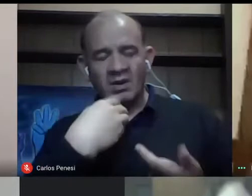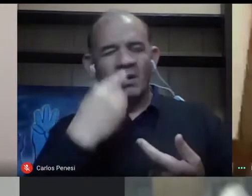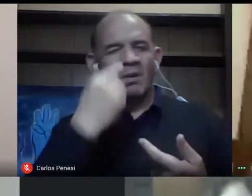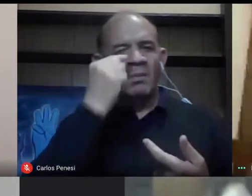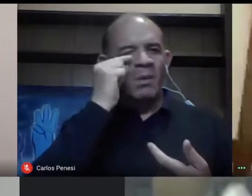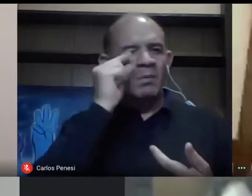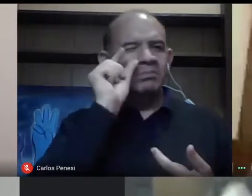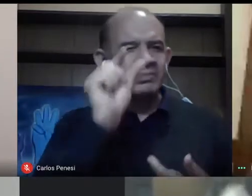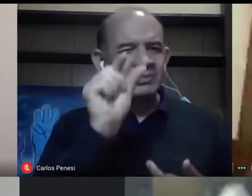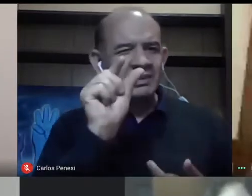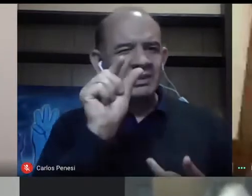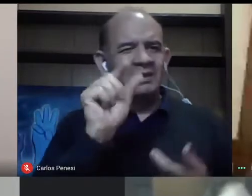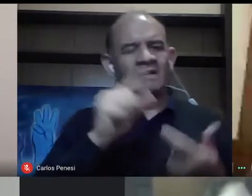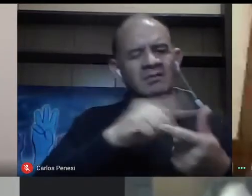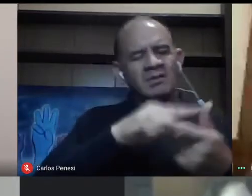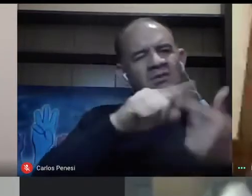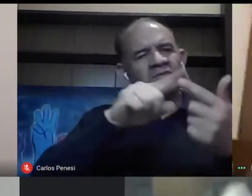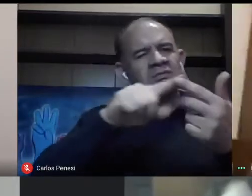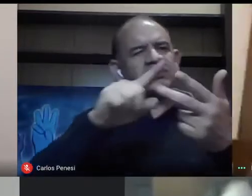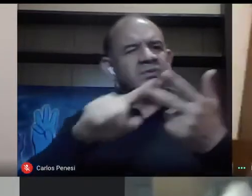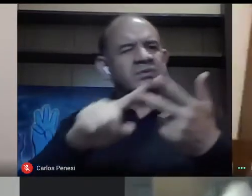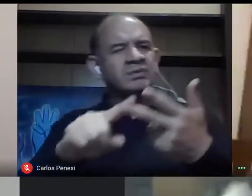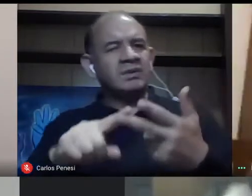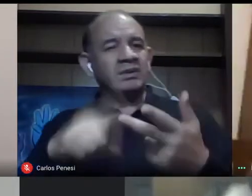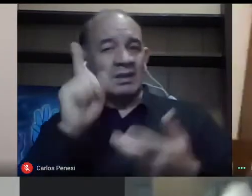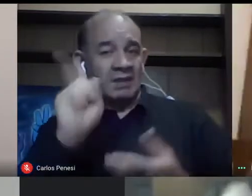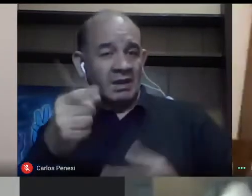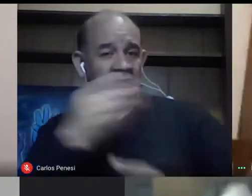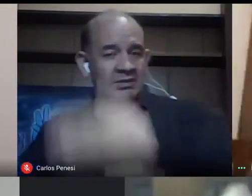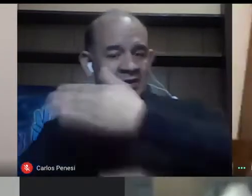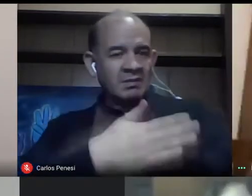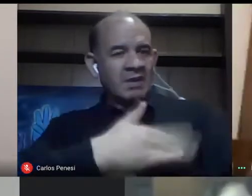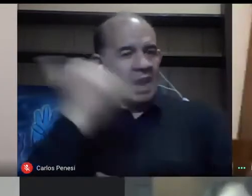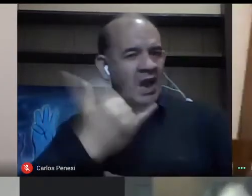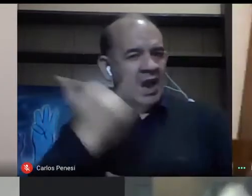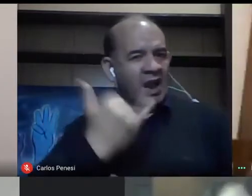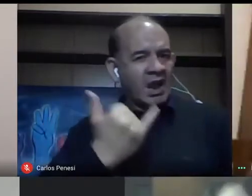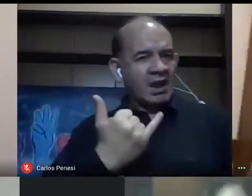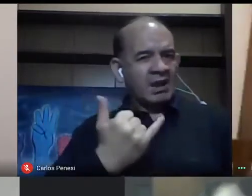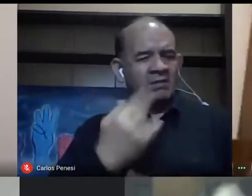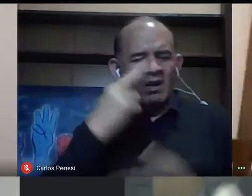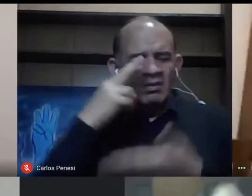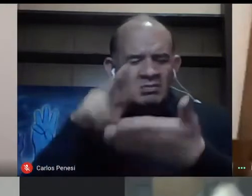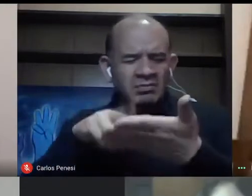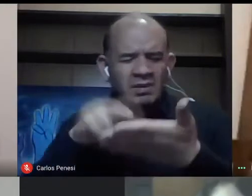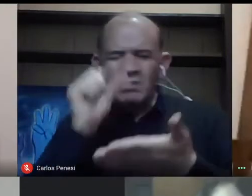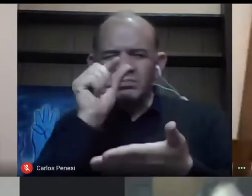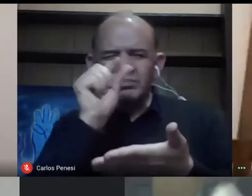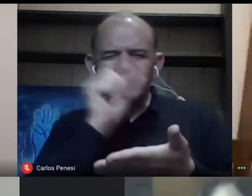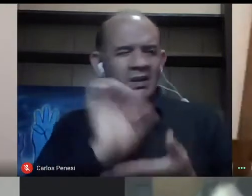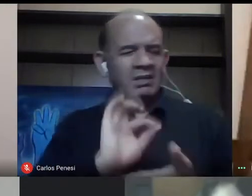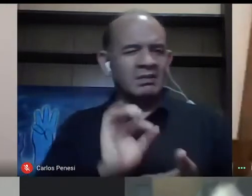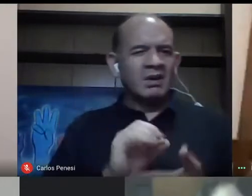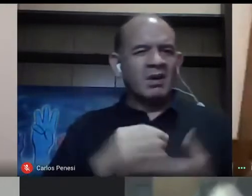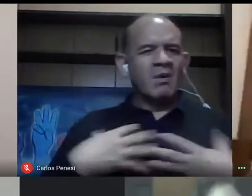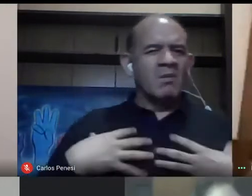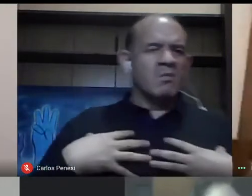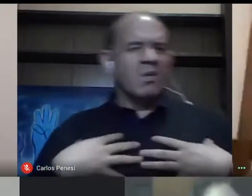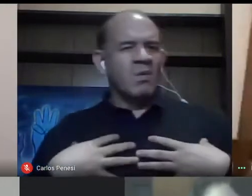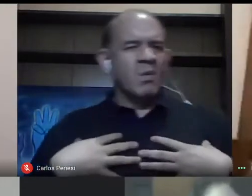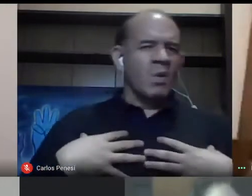visión, que muchas veces ni siquiera se reconocen como personas con discapacidad, pero tienen dificultades para leer, problemas motrices, no